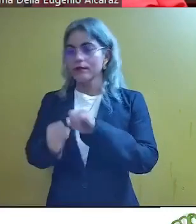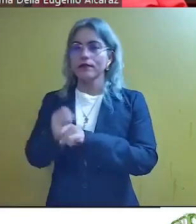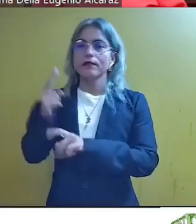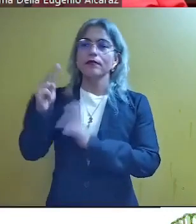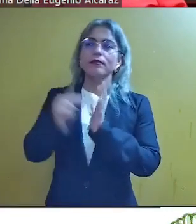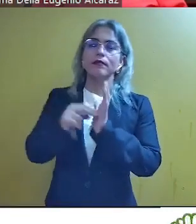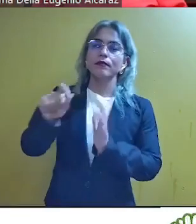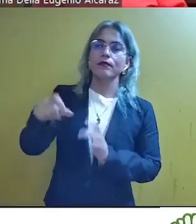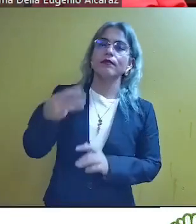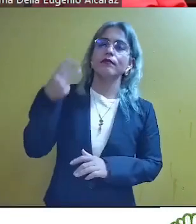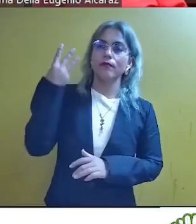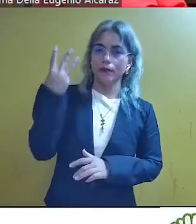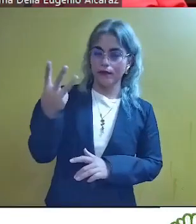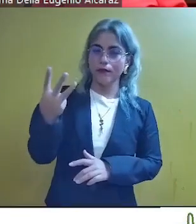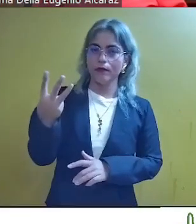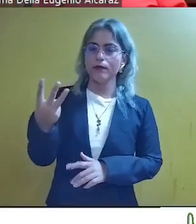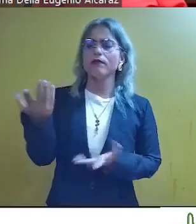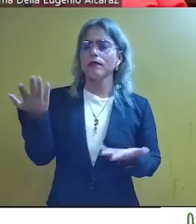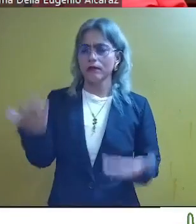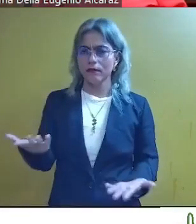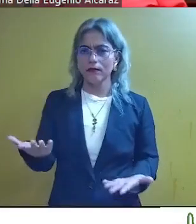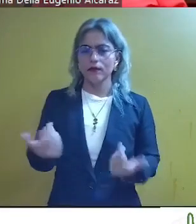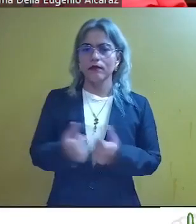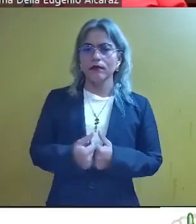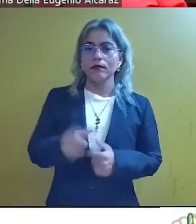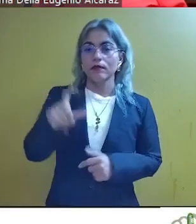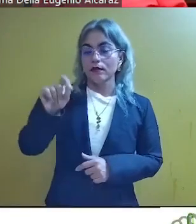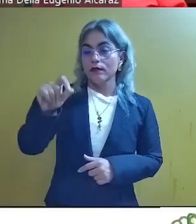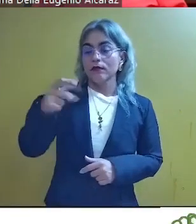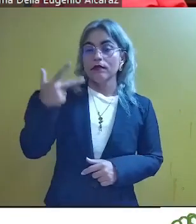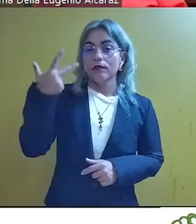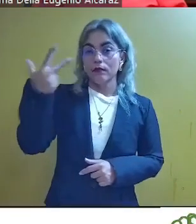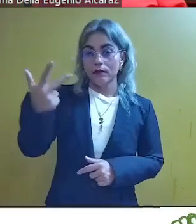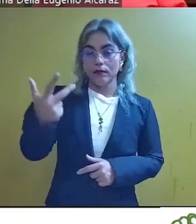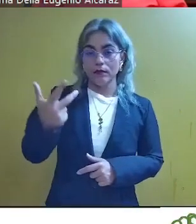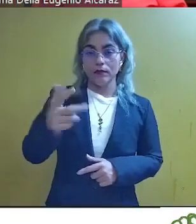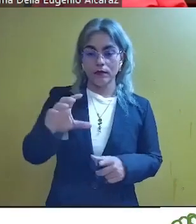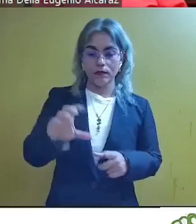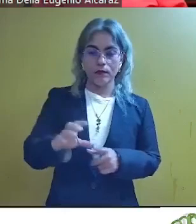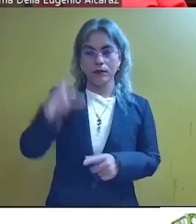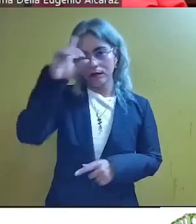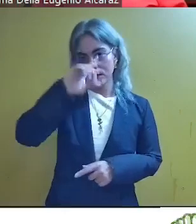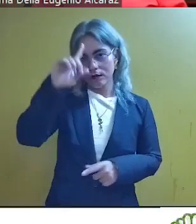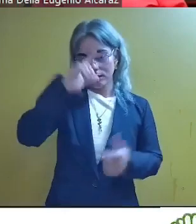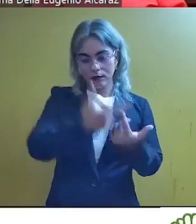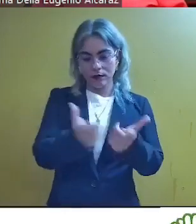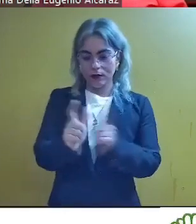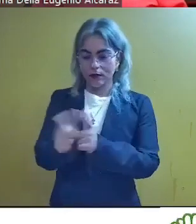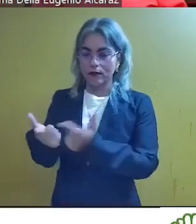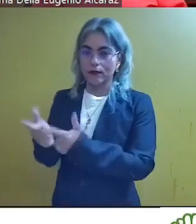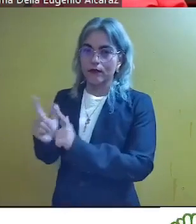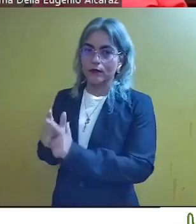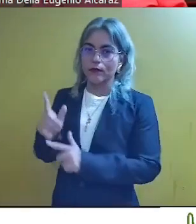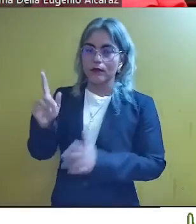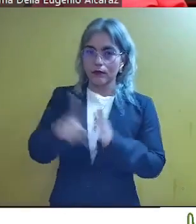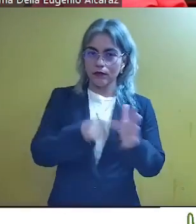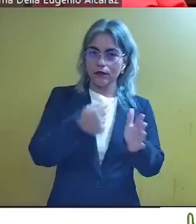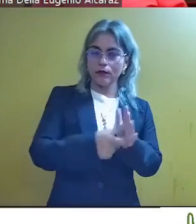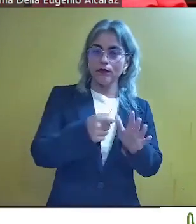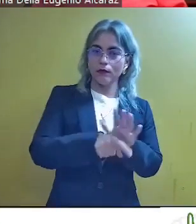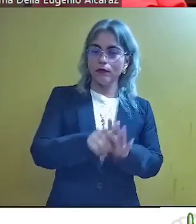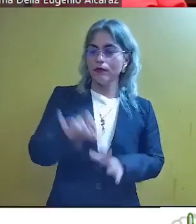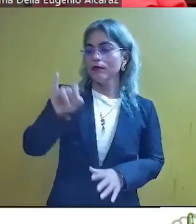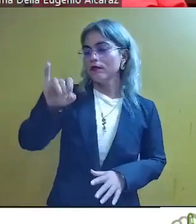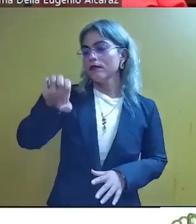/27-11-2023, que aprobó la designación e integración de los 28 consejos distritales electorales del Instituto Electoral y de Participación Ciudadana del